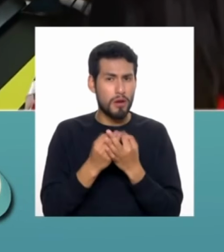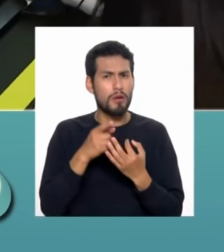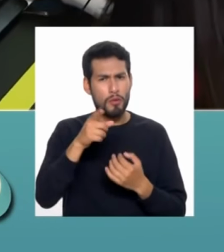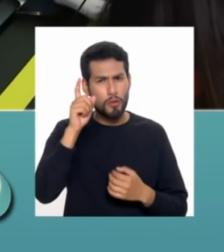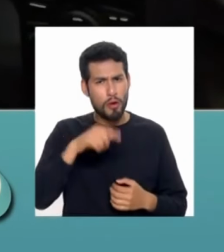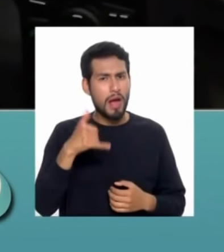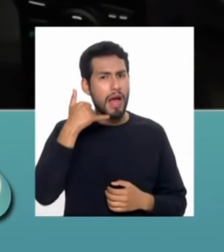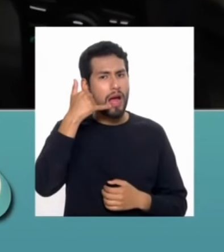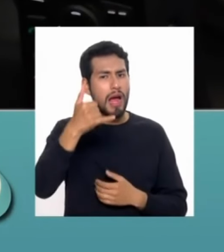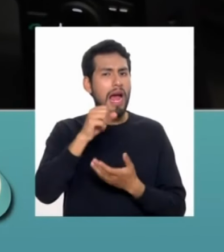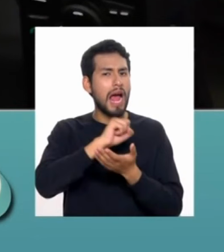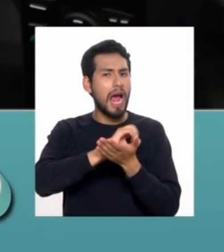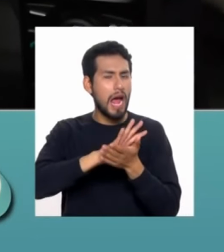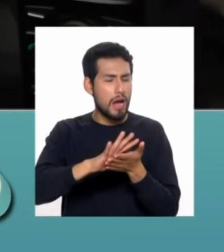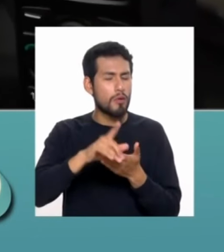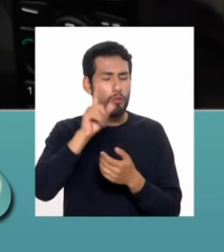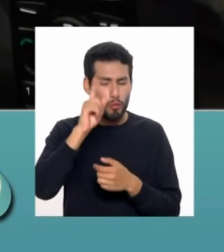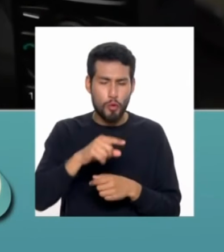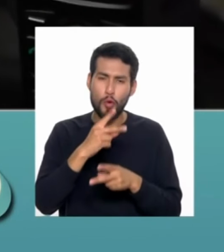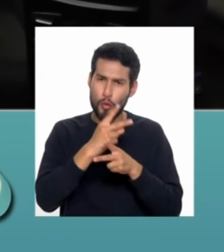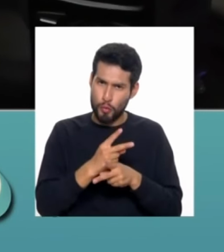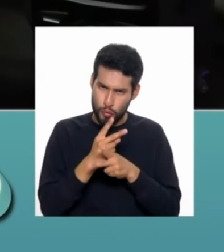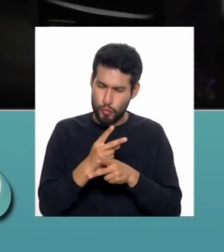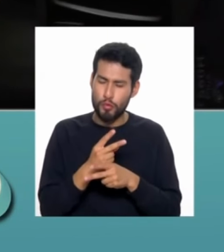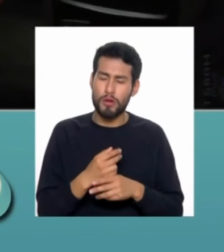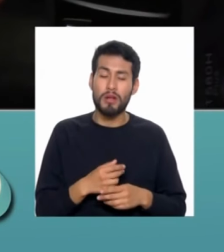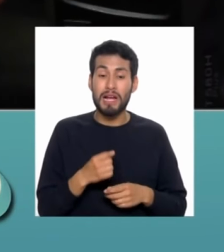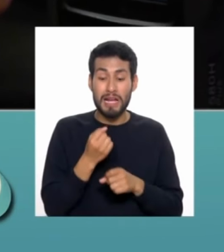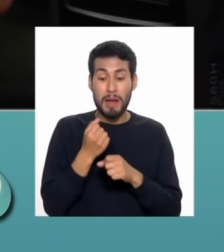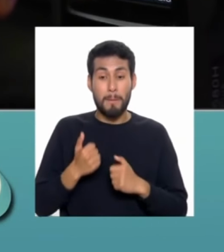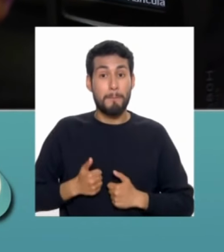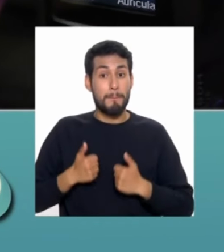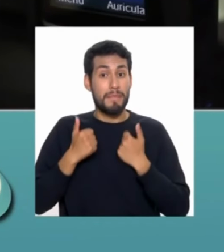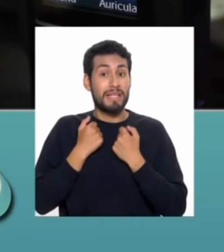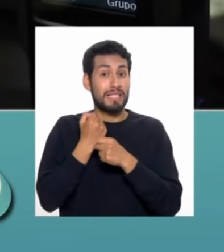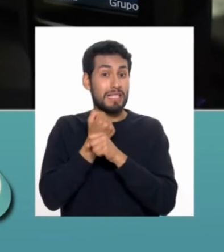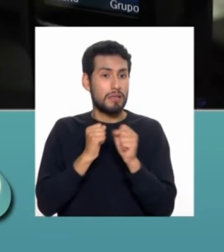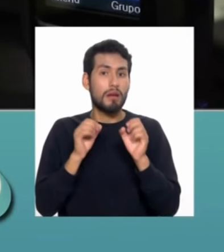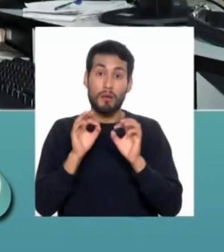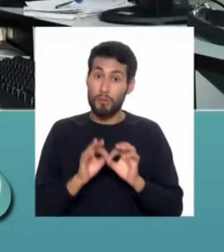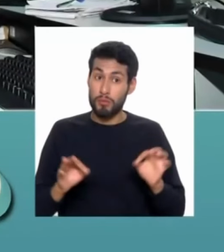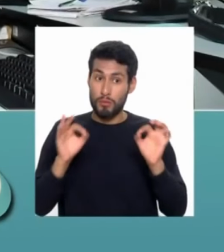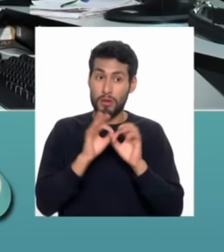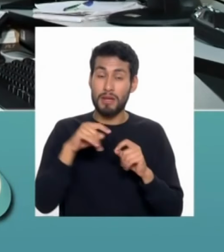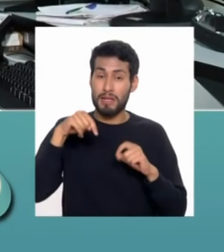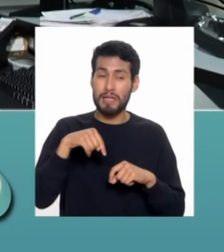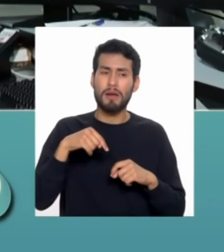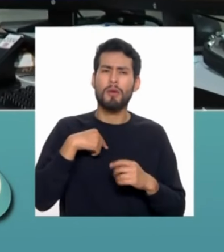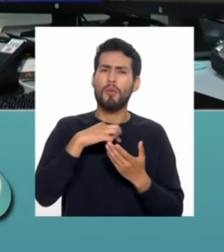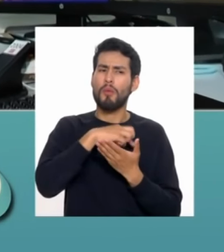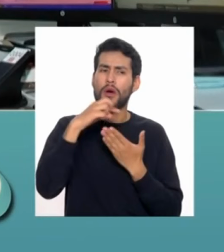uso correcto de las líneas telefónicas. Salvar una vida es muy importante. Estamos iniciando esta